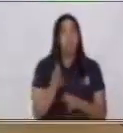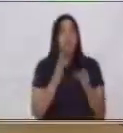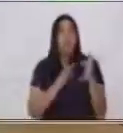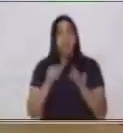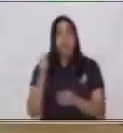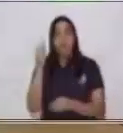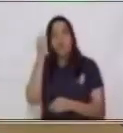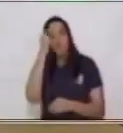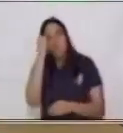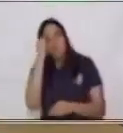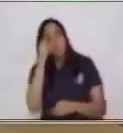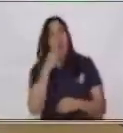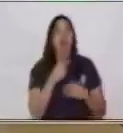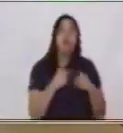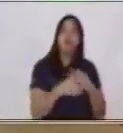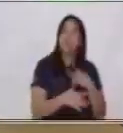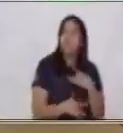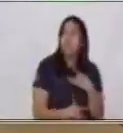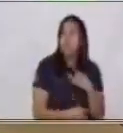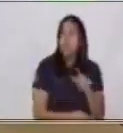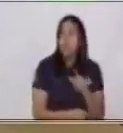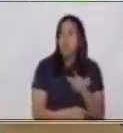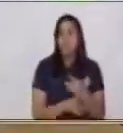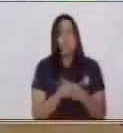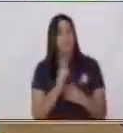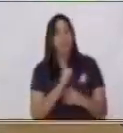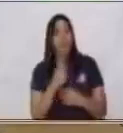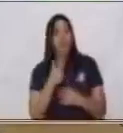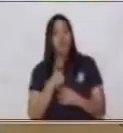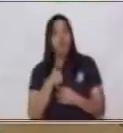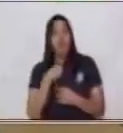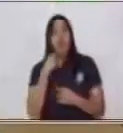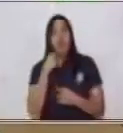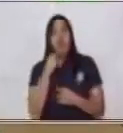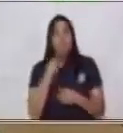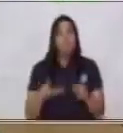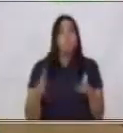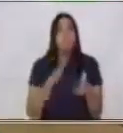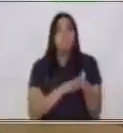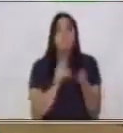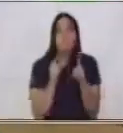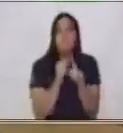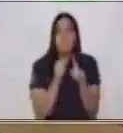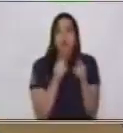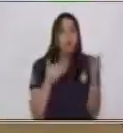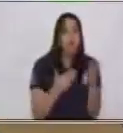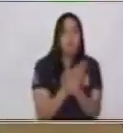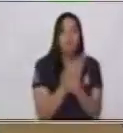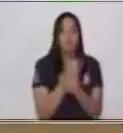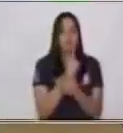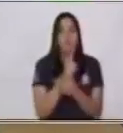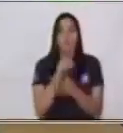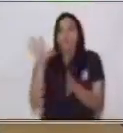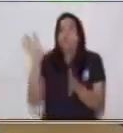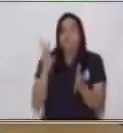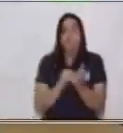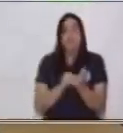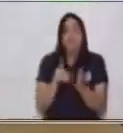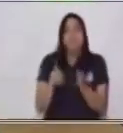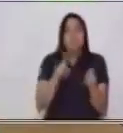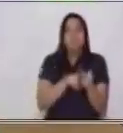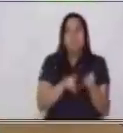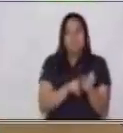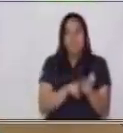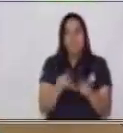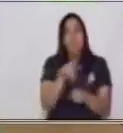esas son las que expondremos. No tenemos que añadirle nada más. Recuerda que el texto que estamos resumiendo ya es propiedad o